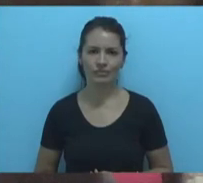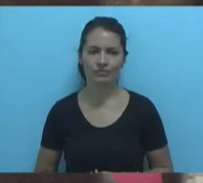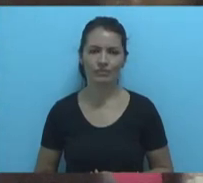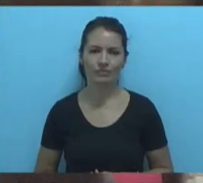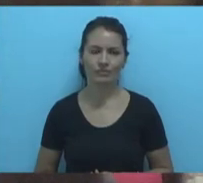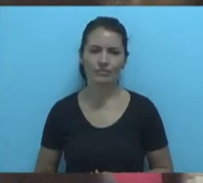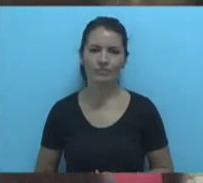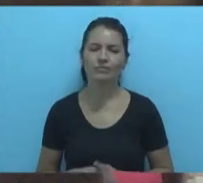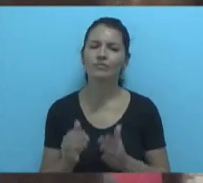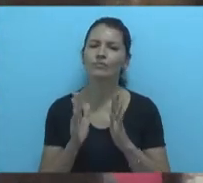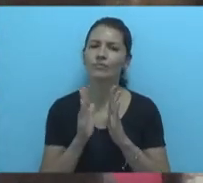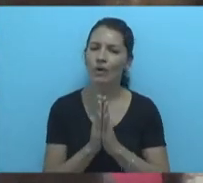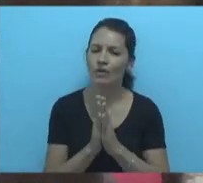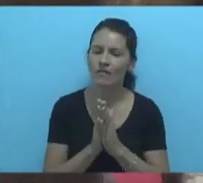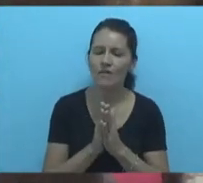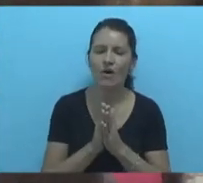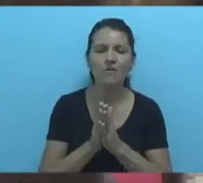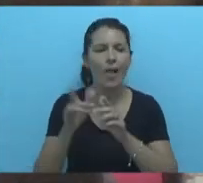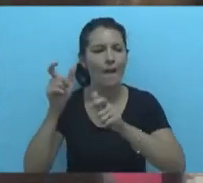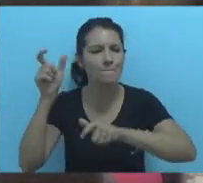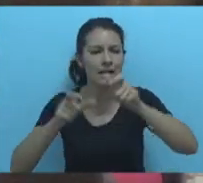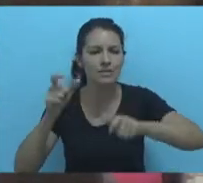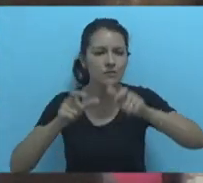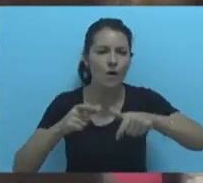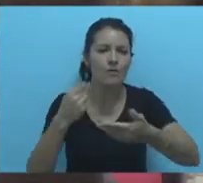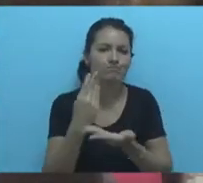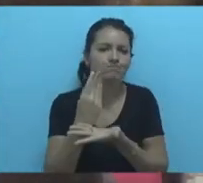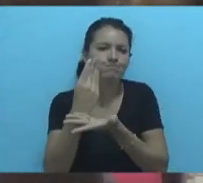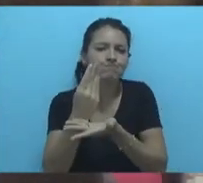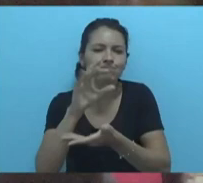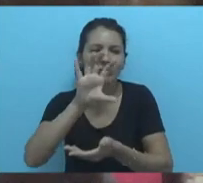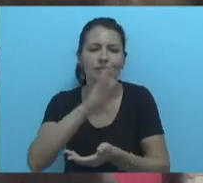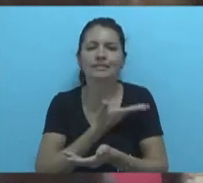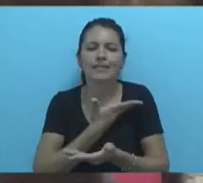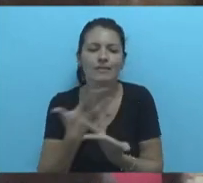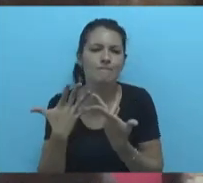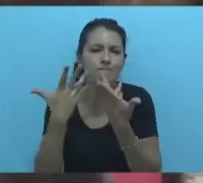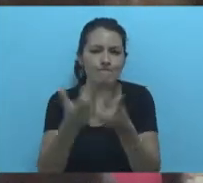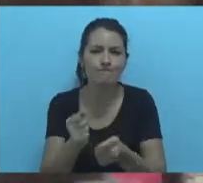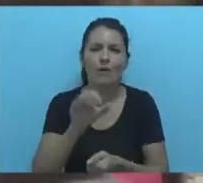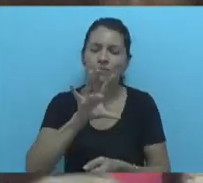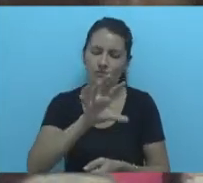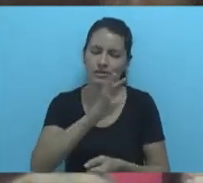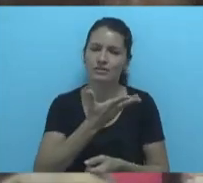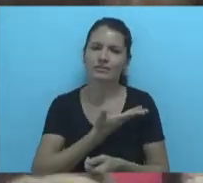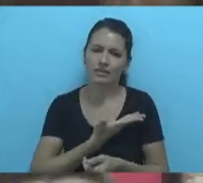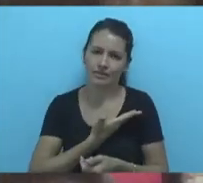máximas autoridades de la provincia de Santa Fe que defiendan a la provincia de Santa Fe. Muchísimas gracias, señor